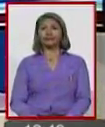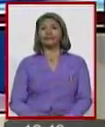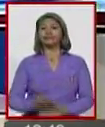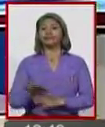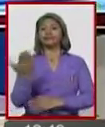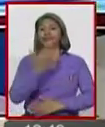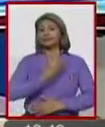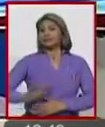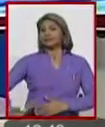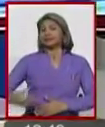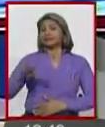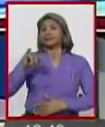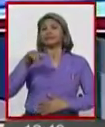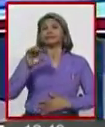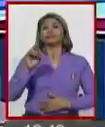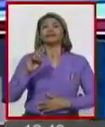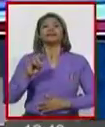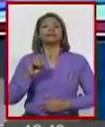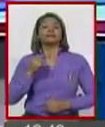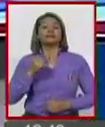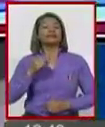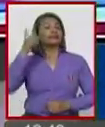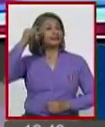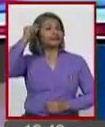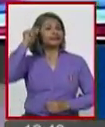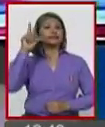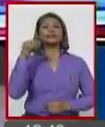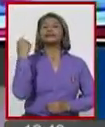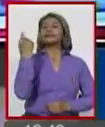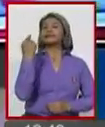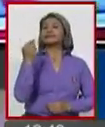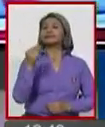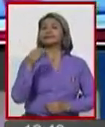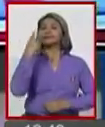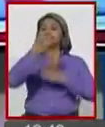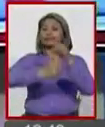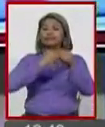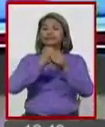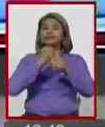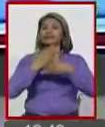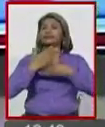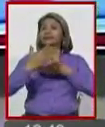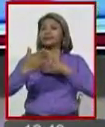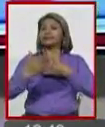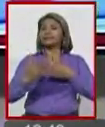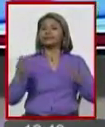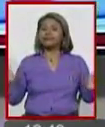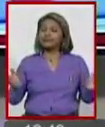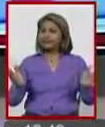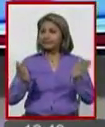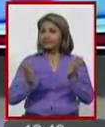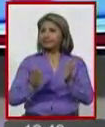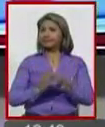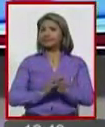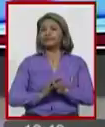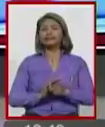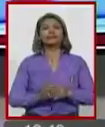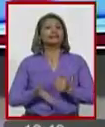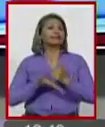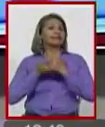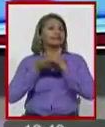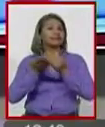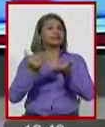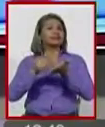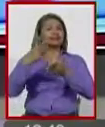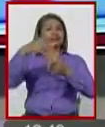El expresidente Jorge Tuto Quiroga dijo que el gobierno solo busca un año de ventaja para reactivar estrategias y salir favorecido con